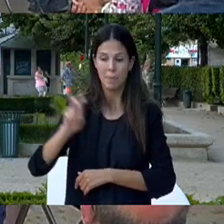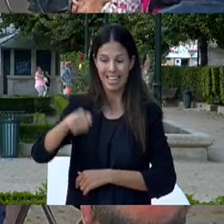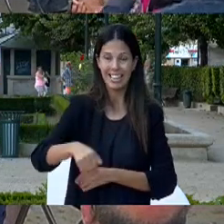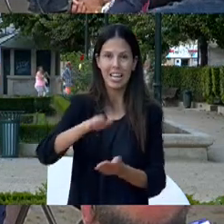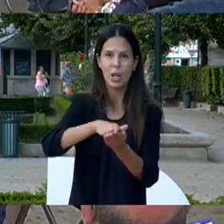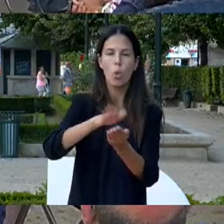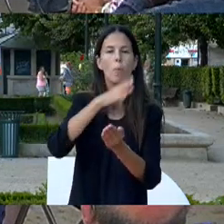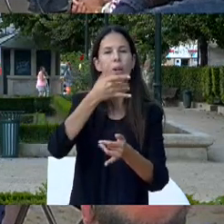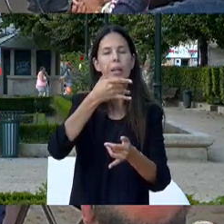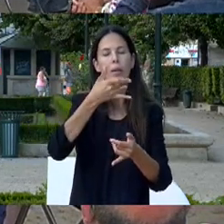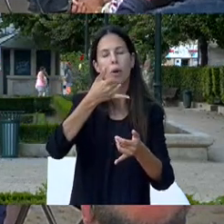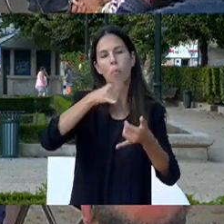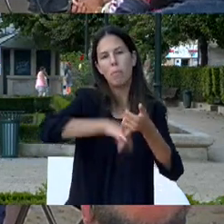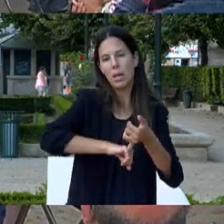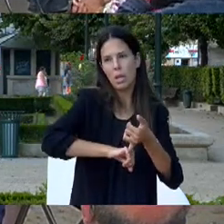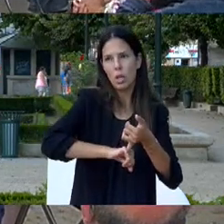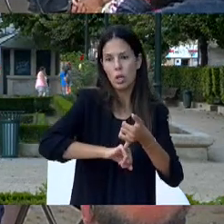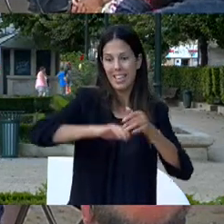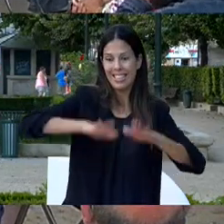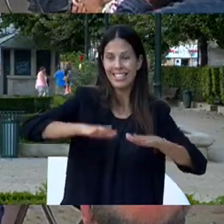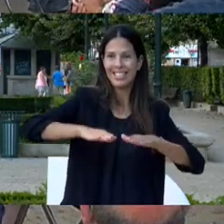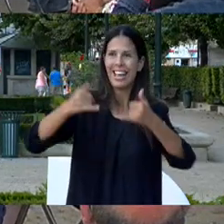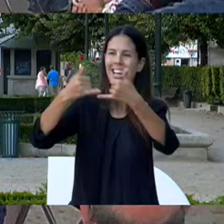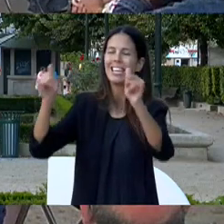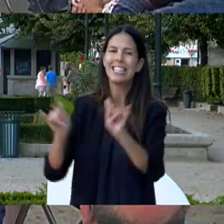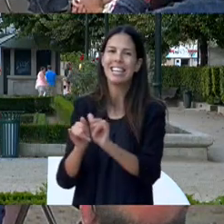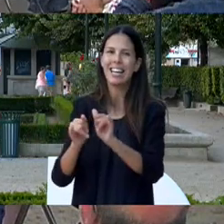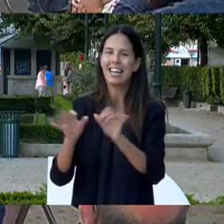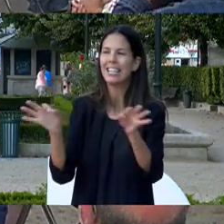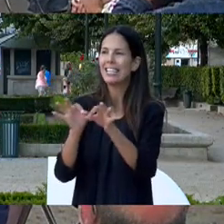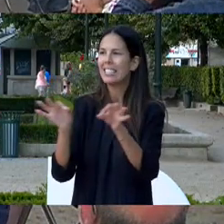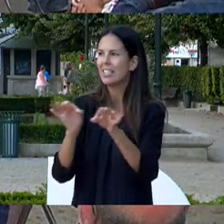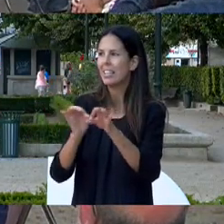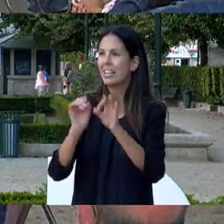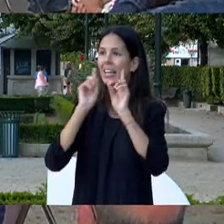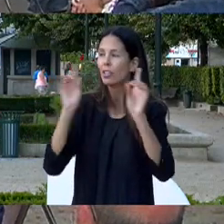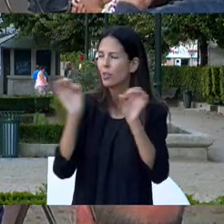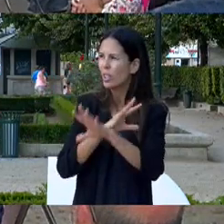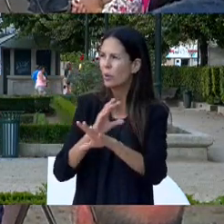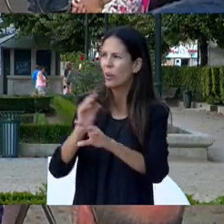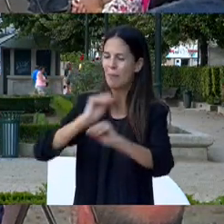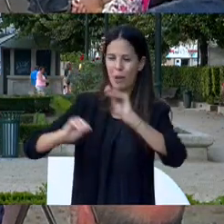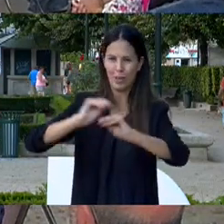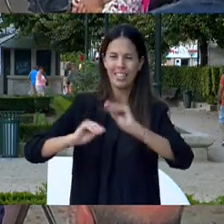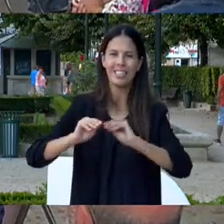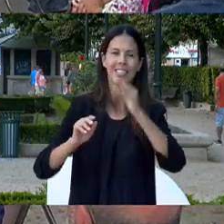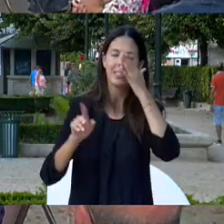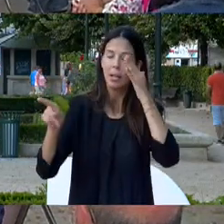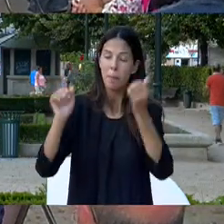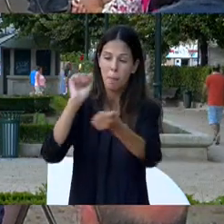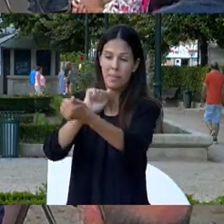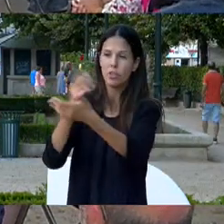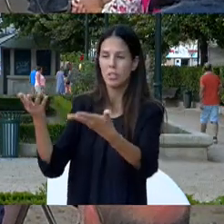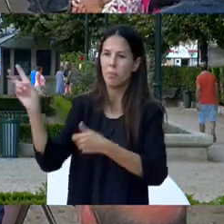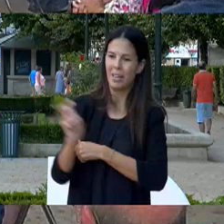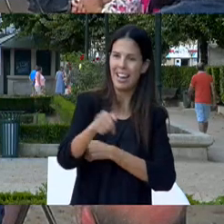porque seu home, seu compañeiro, está na illa de San Simón. Se non, nena, ti me corrixes, está na illa de San Simón preso, entón ela ven